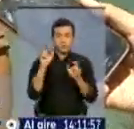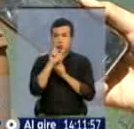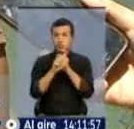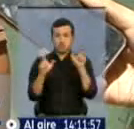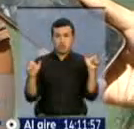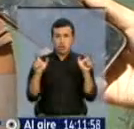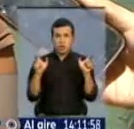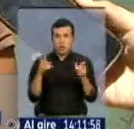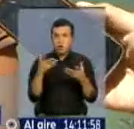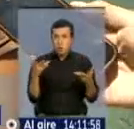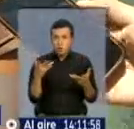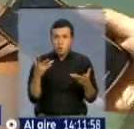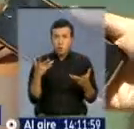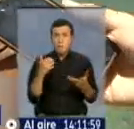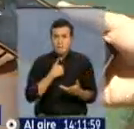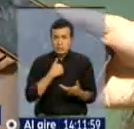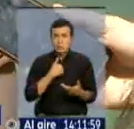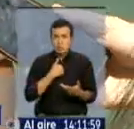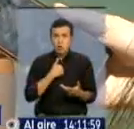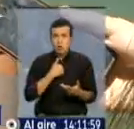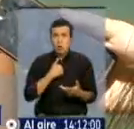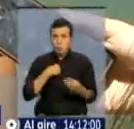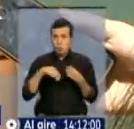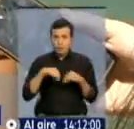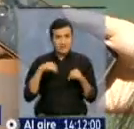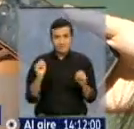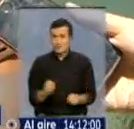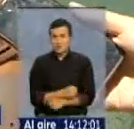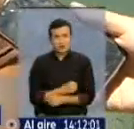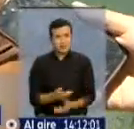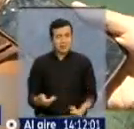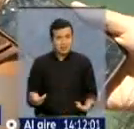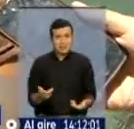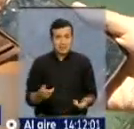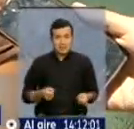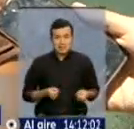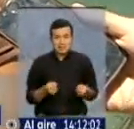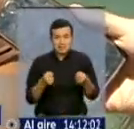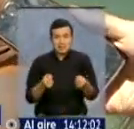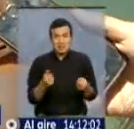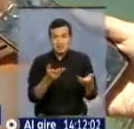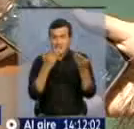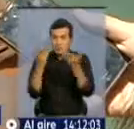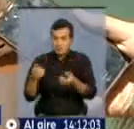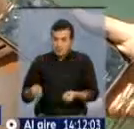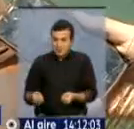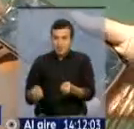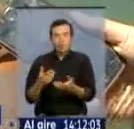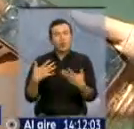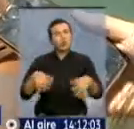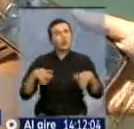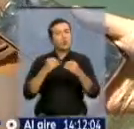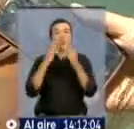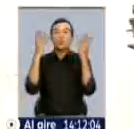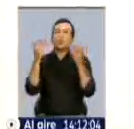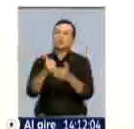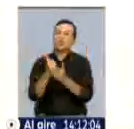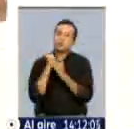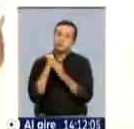se pueden ni siquiera movilizarse para un lado donde ellos quieran irse. Con las sillas que nos están dando, eso es una tremenda ayuda para